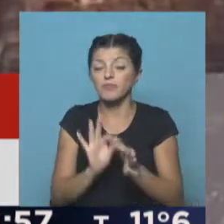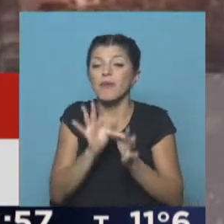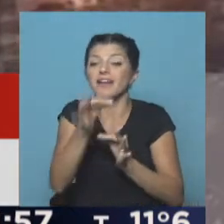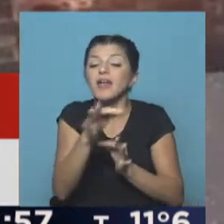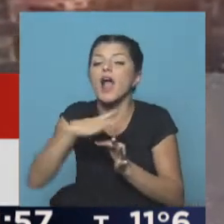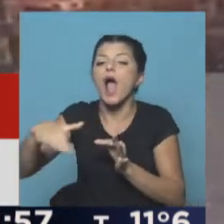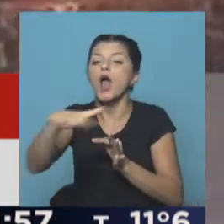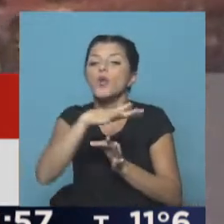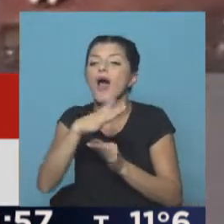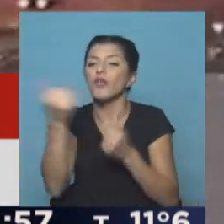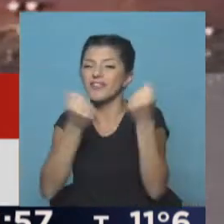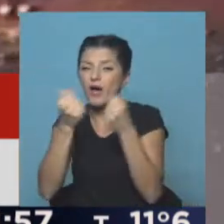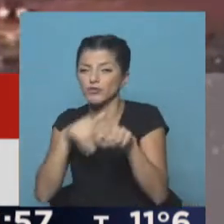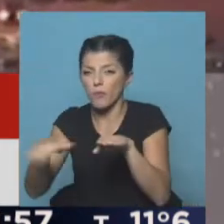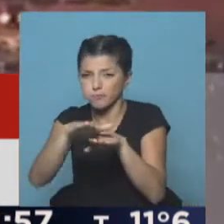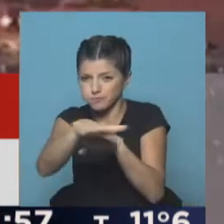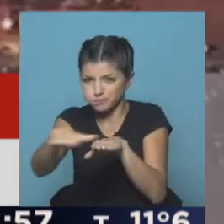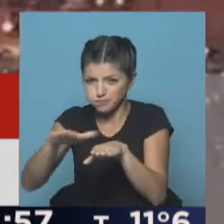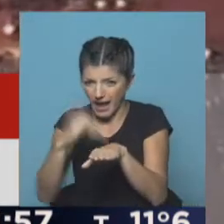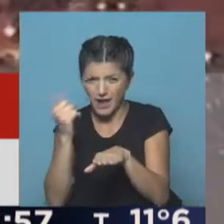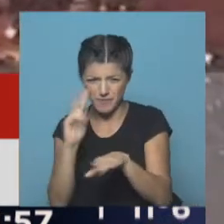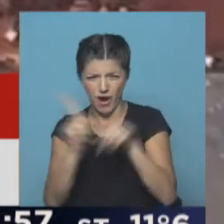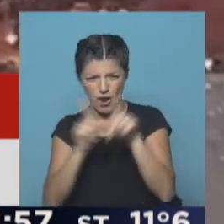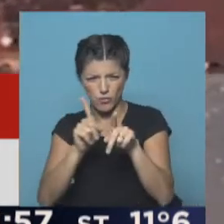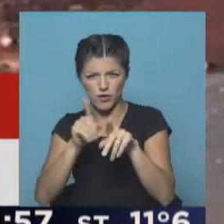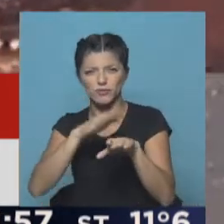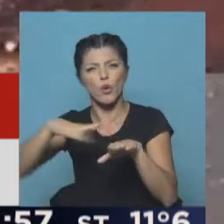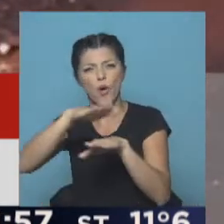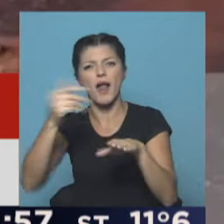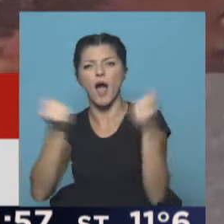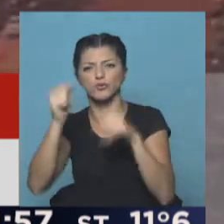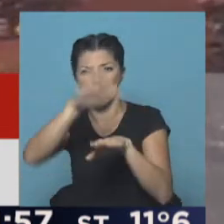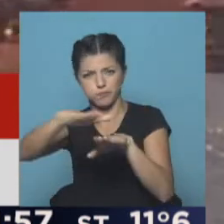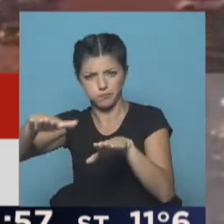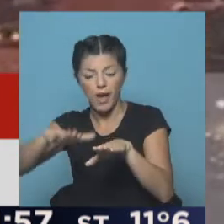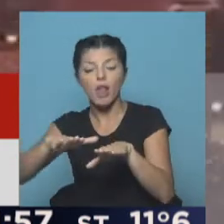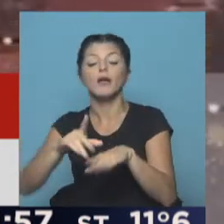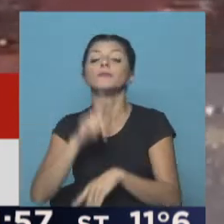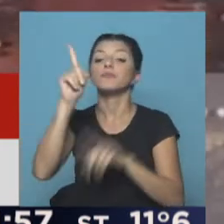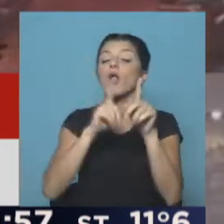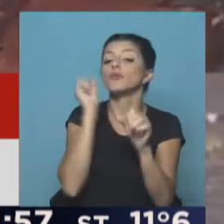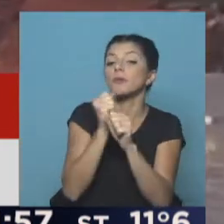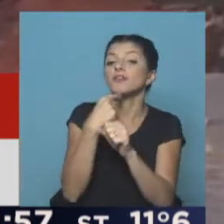zona donde están los autos. Allí vemos incluso algunos autos como en una playa de estacionamiento. Algunos empleados